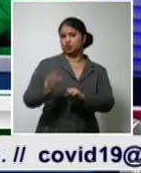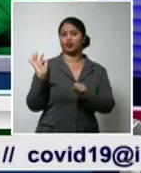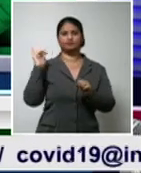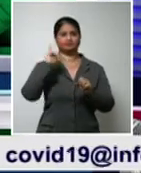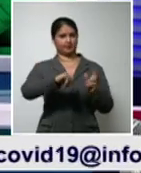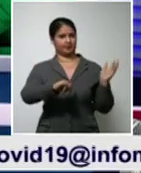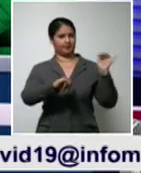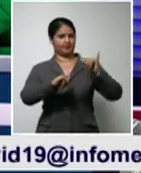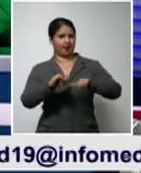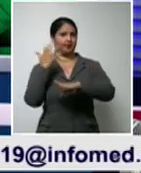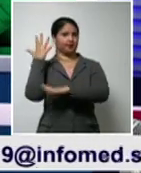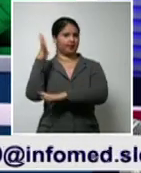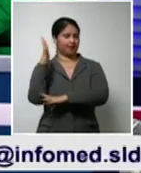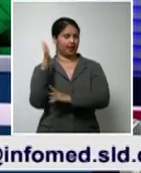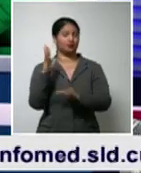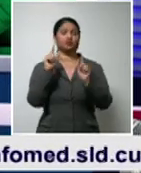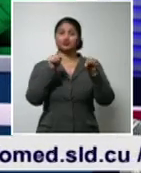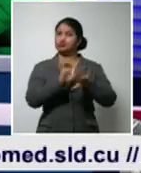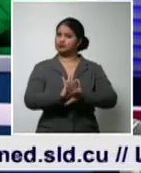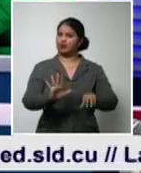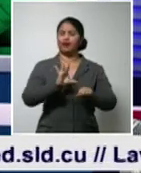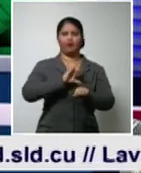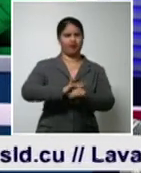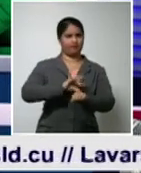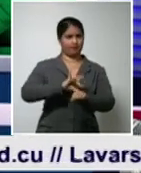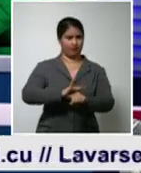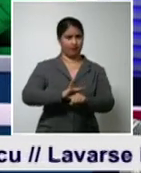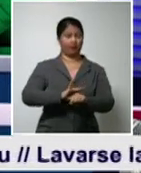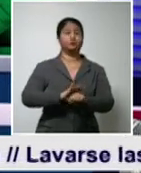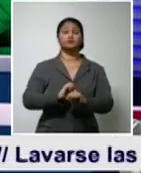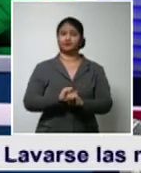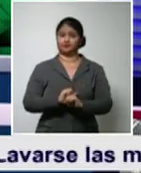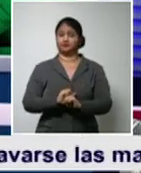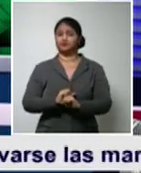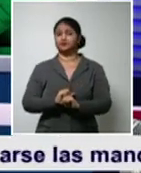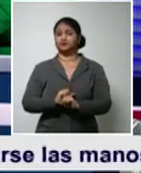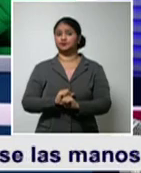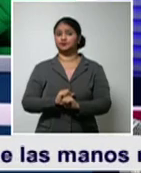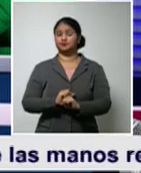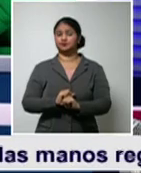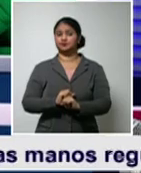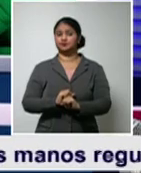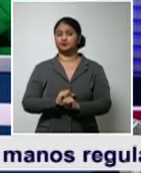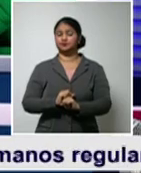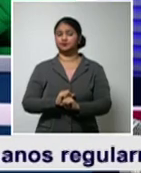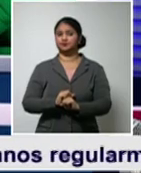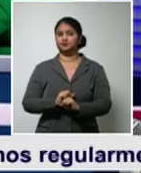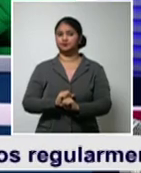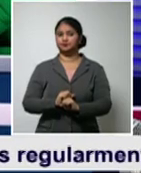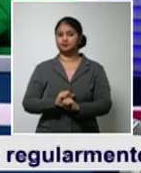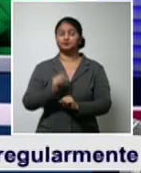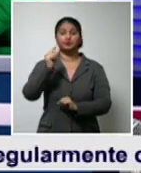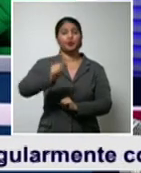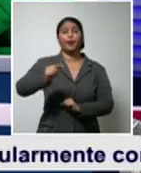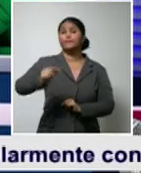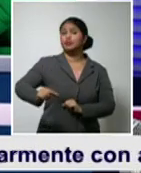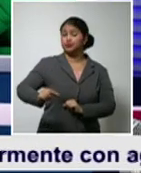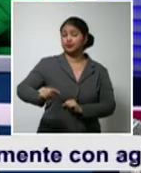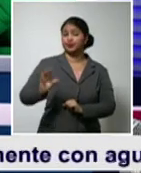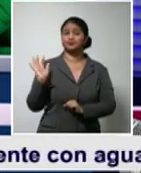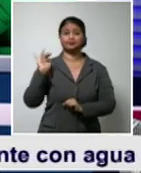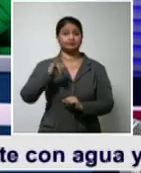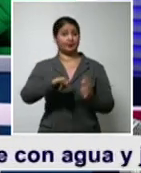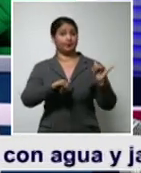extranjeros o bien directamente con viajeros internacionales, o bien directamente o bien a través de